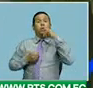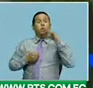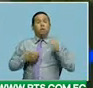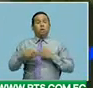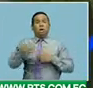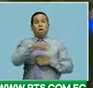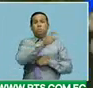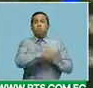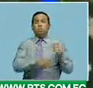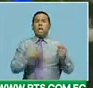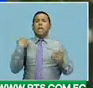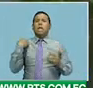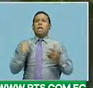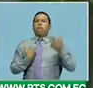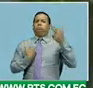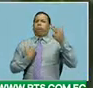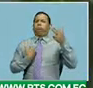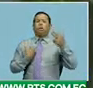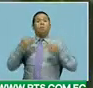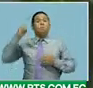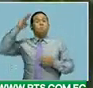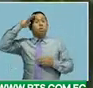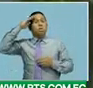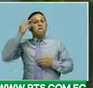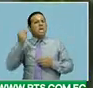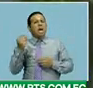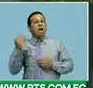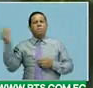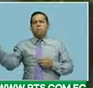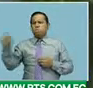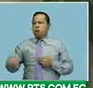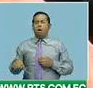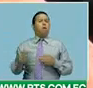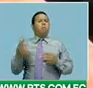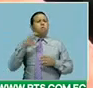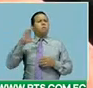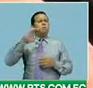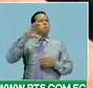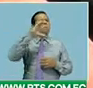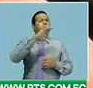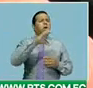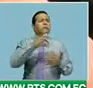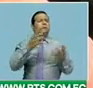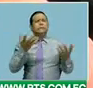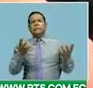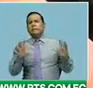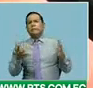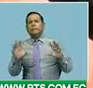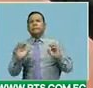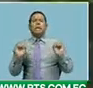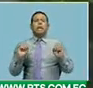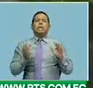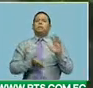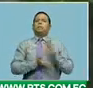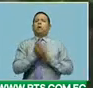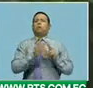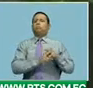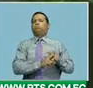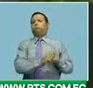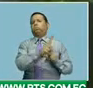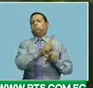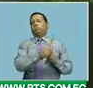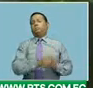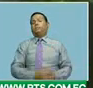no. La policía llegó rápidamente, fueron a buscar a los sospechosos, pero lamentablemente dijeron que no habían podido encontrar a nadie. Hasta el momento se